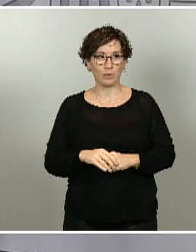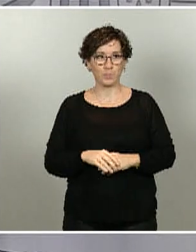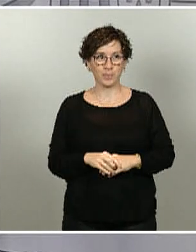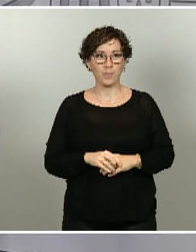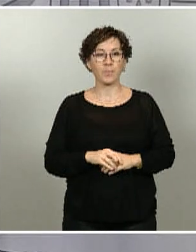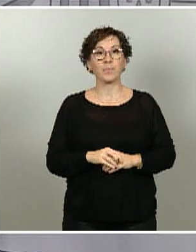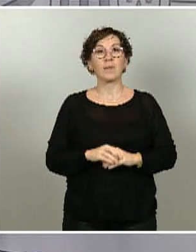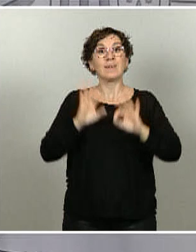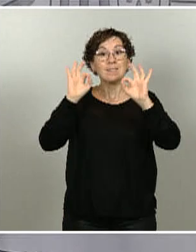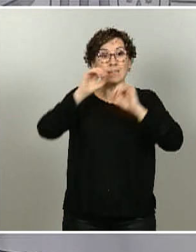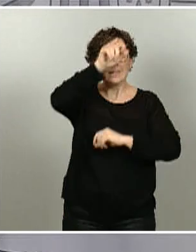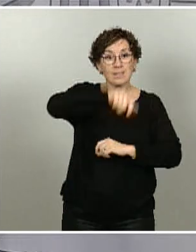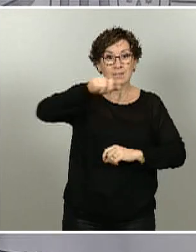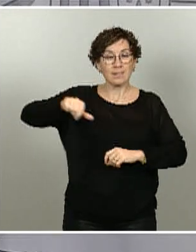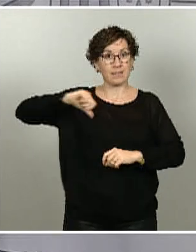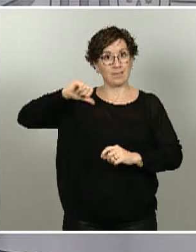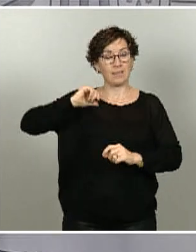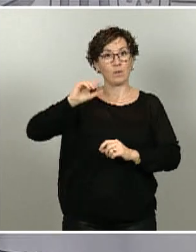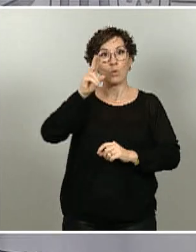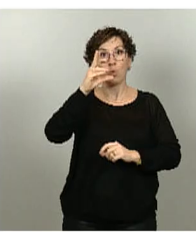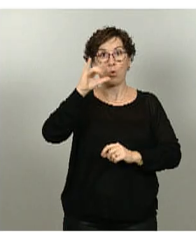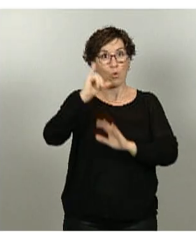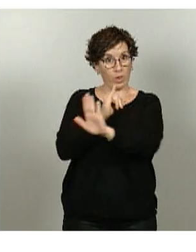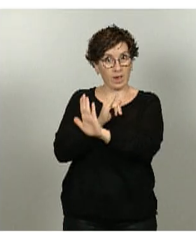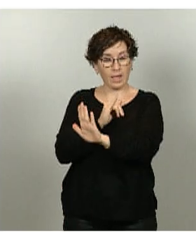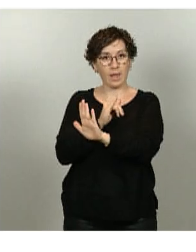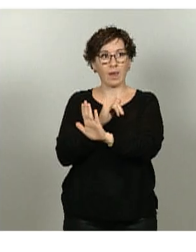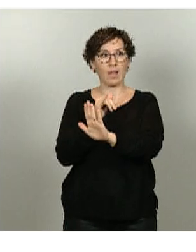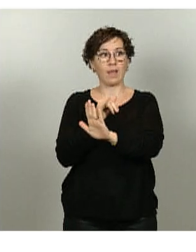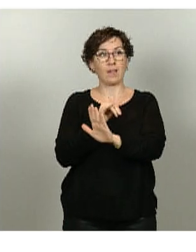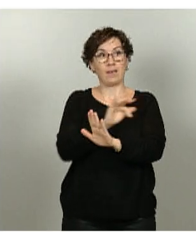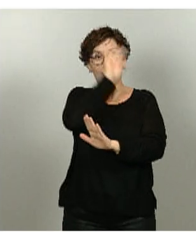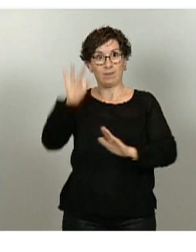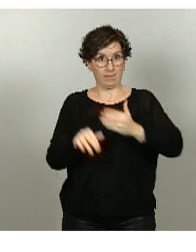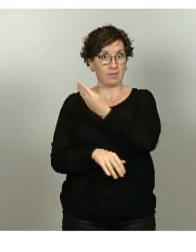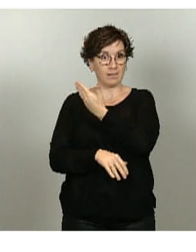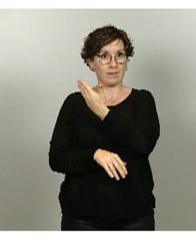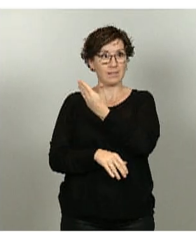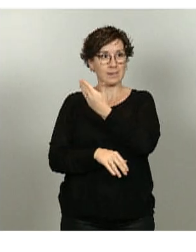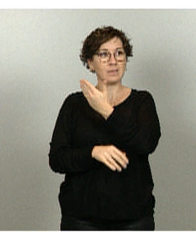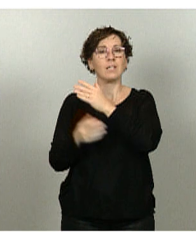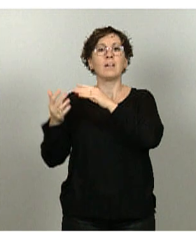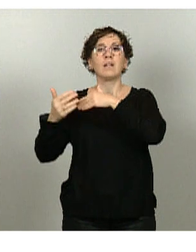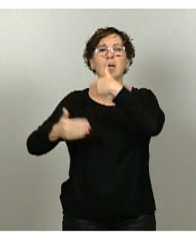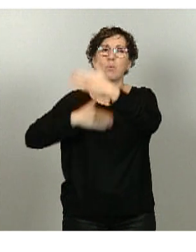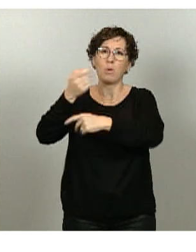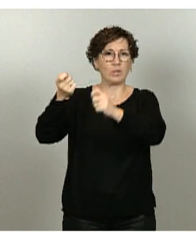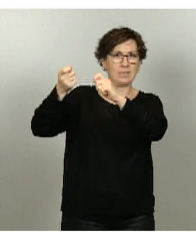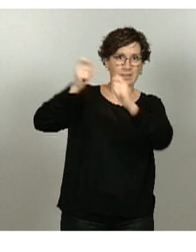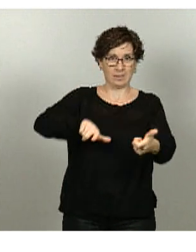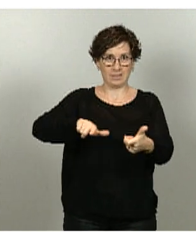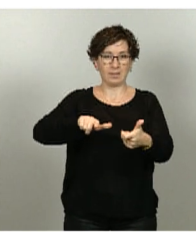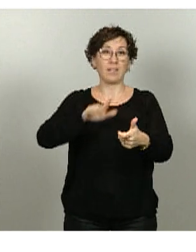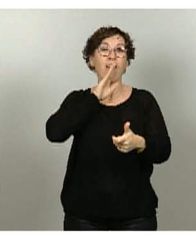es la siguiente gráfica, se ve poco más o menos una evolución similar, pero los ingresos en las UCIs han pasado también desde alrededor